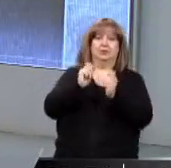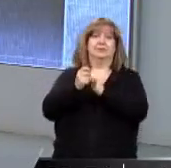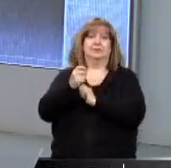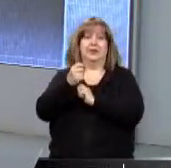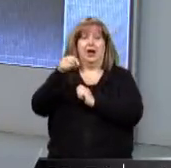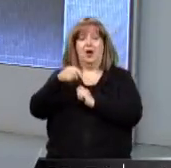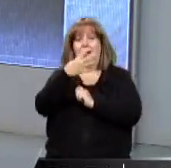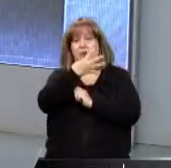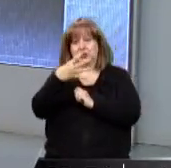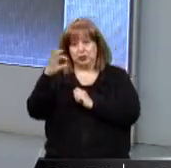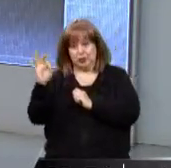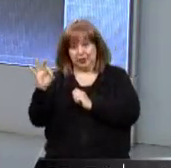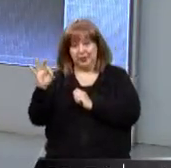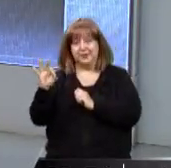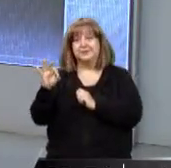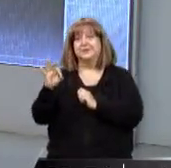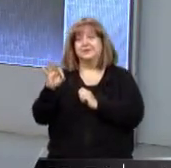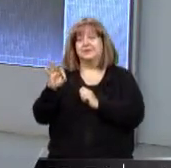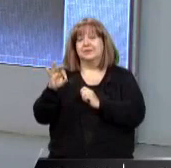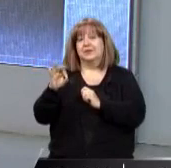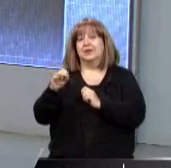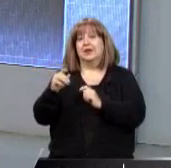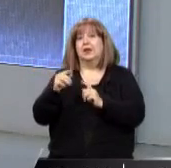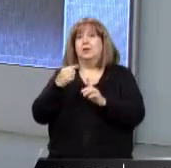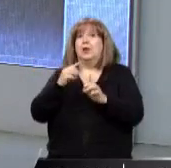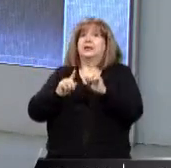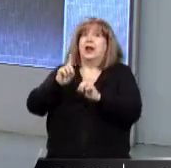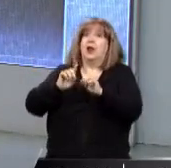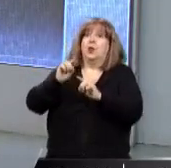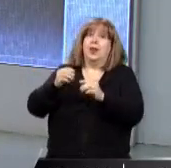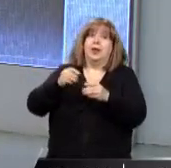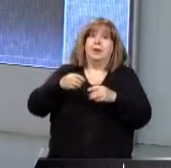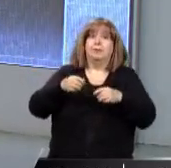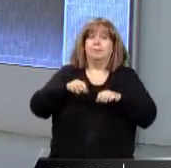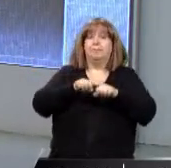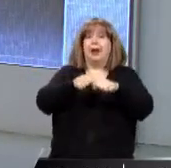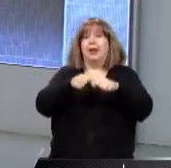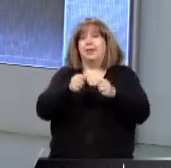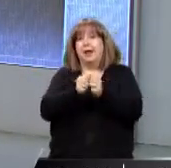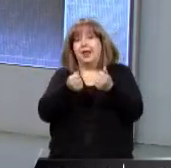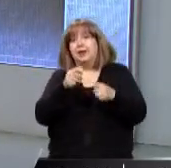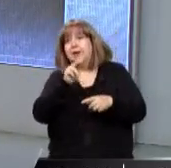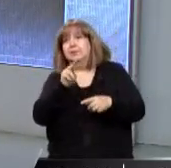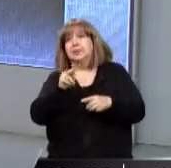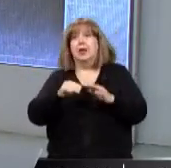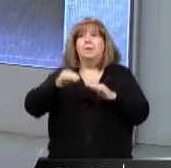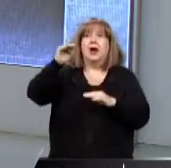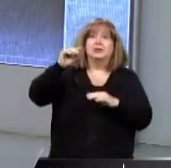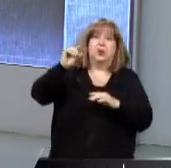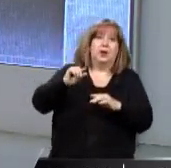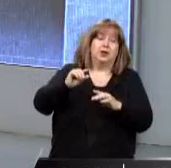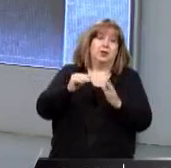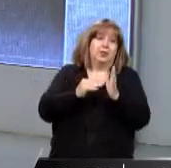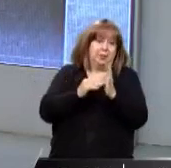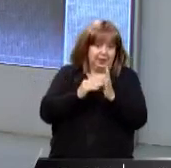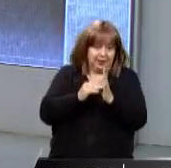a 450 pesos. ¿Sí? Decimos sugerido porque pueden, bueno, puede ser una panadería que quizás, no sé, abaratan costos desde otro lugar